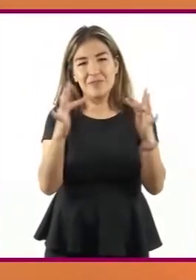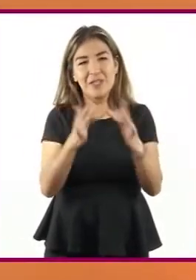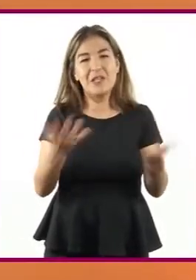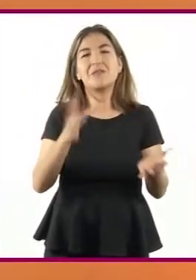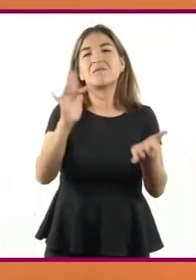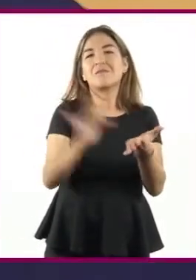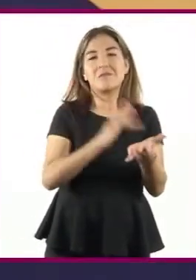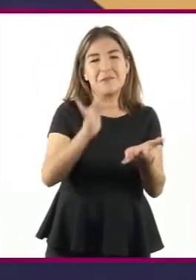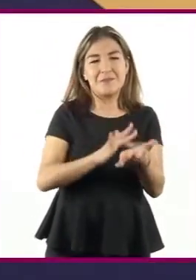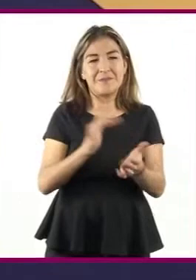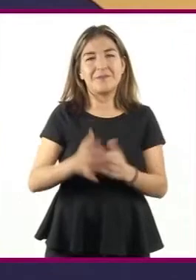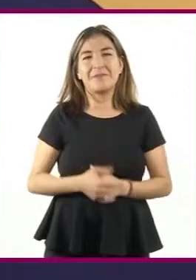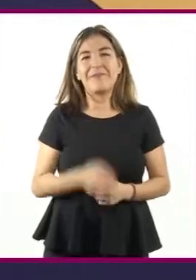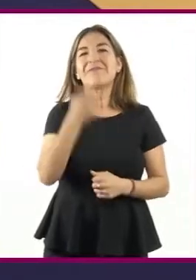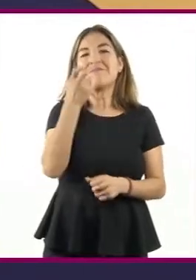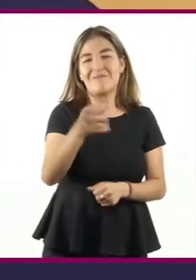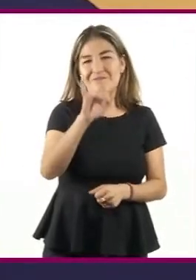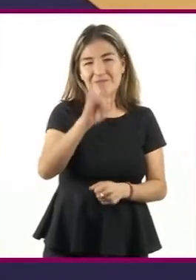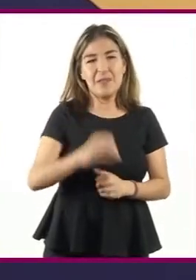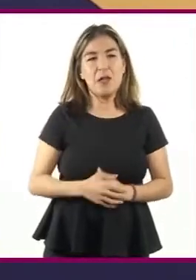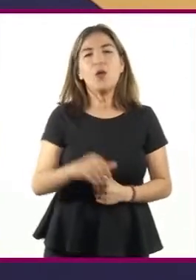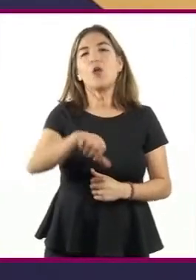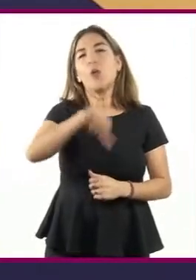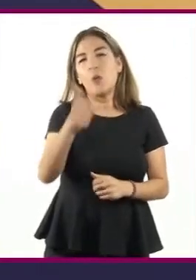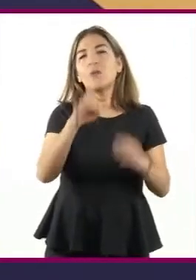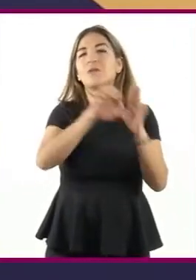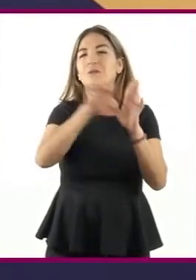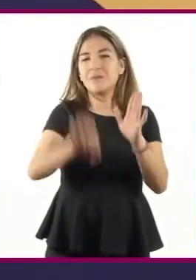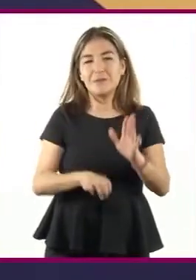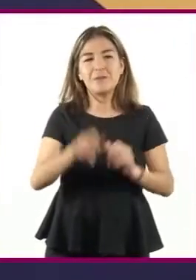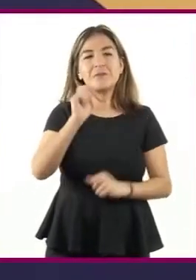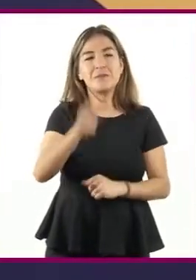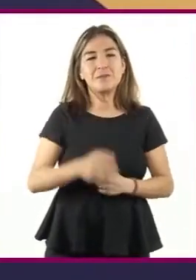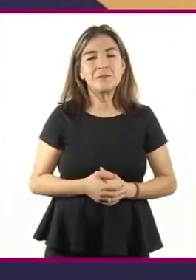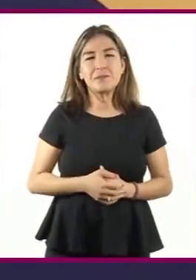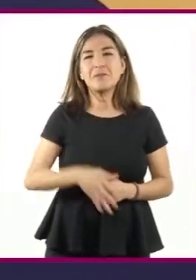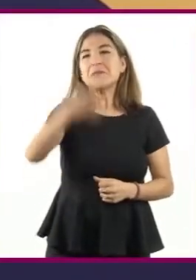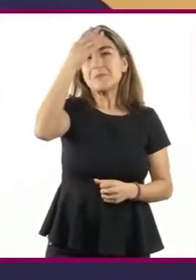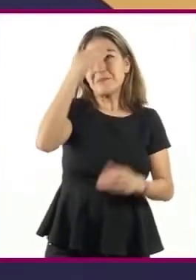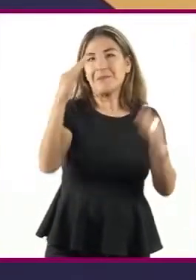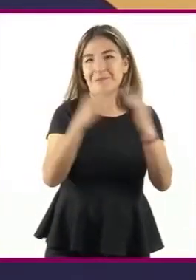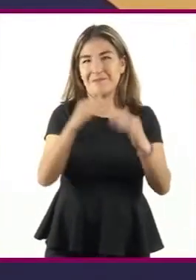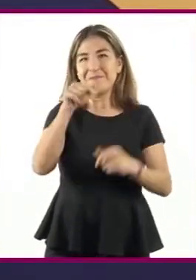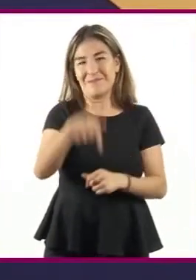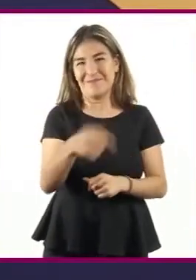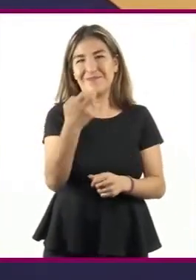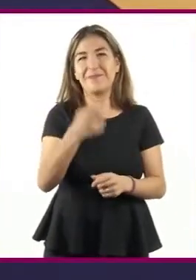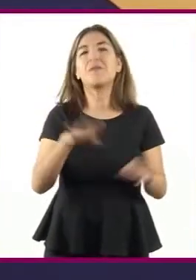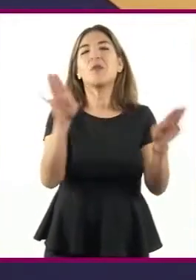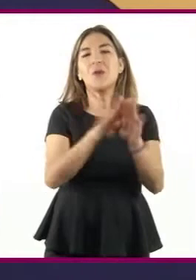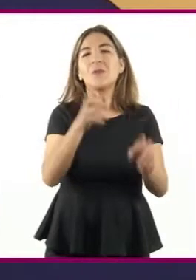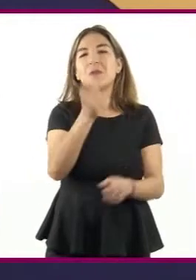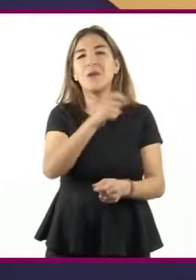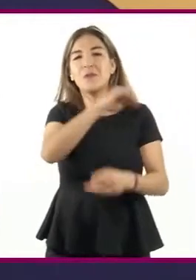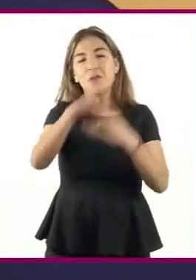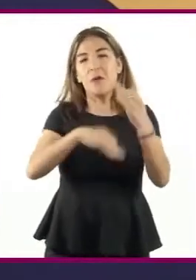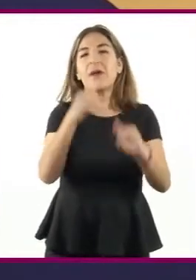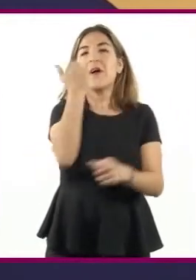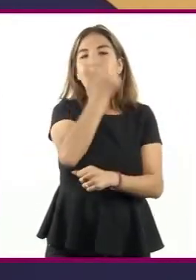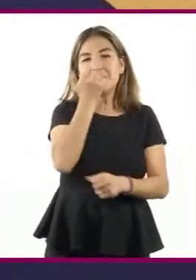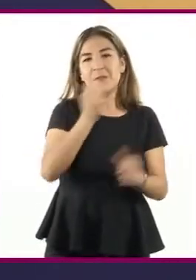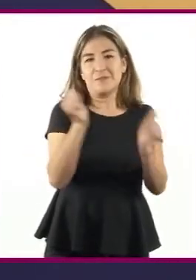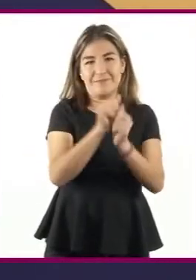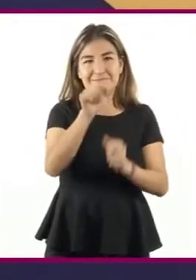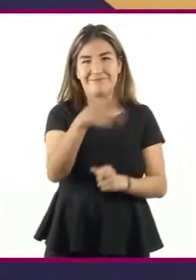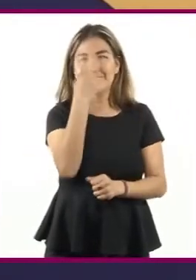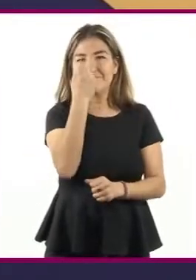las tabletas. Así es, otro ejemplo es justamente la estrategia Aprende en Casa, en la cual todos los alumnos con una